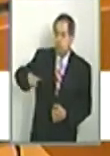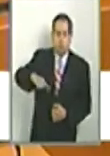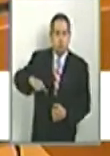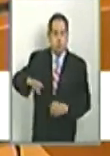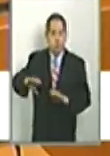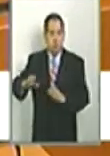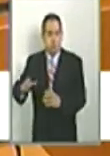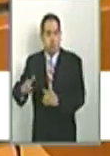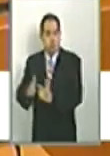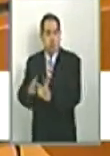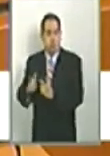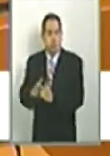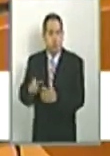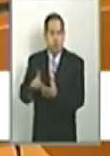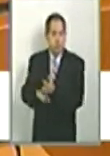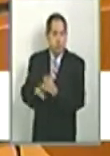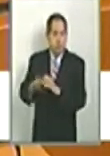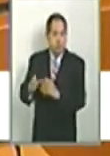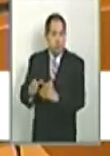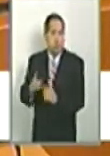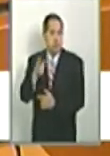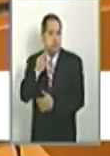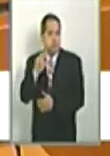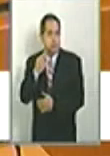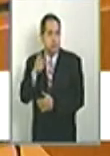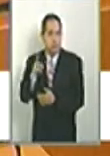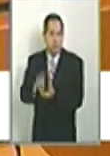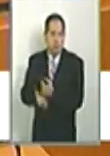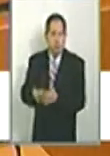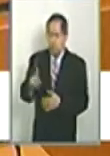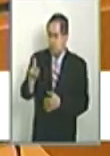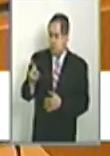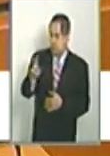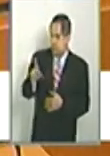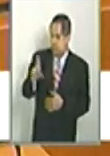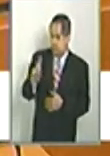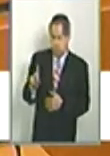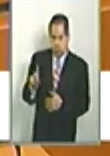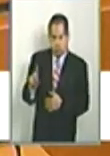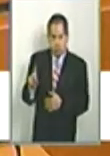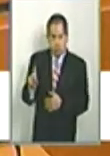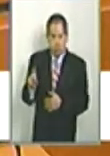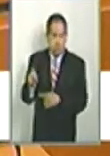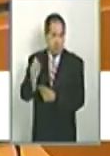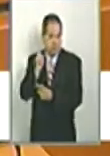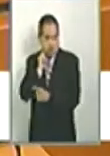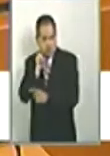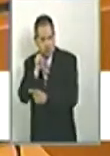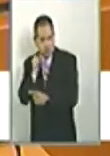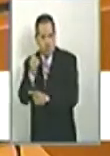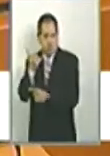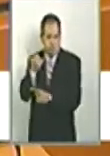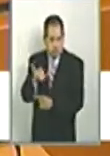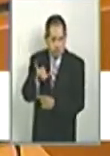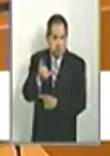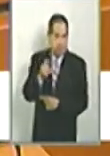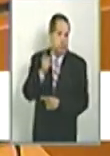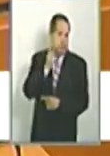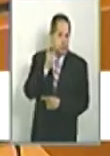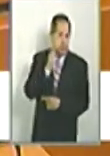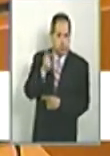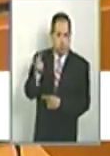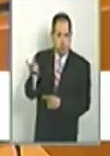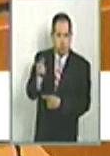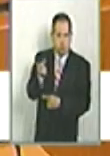los grupos parlamentarios del PRD en el Senado de la República y de